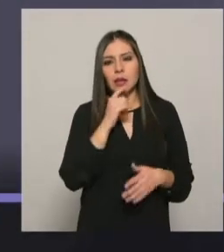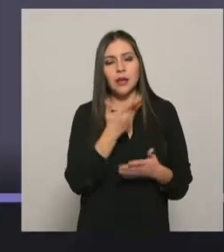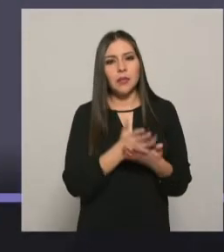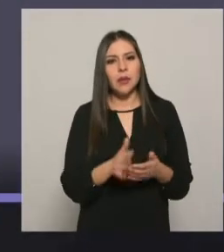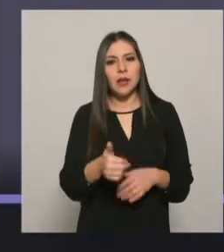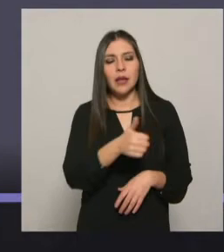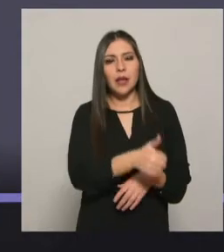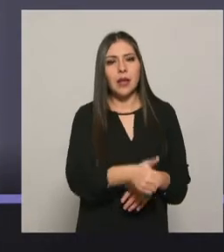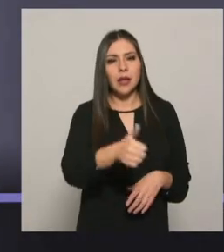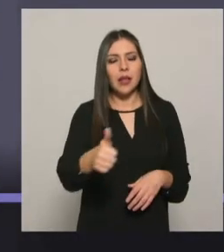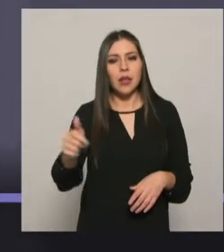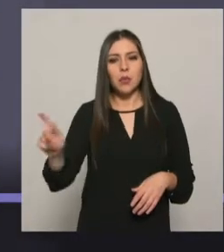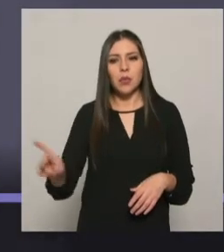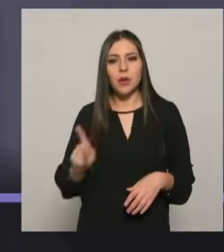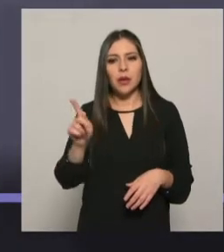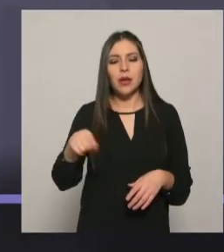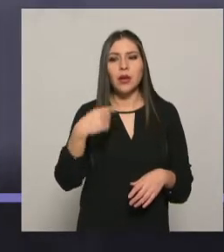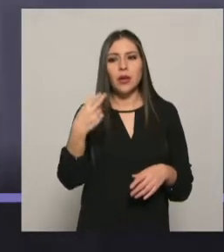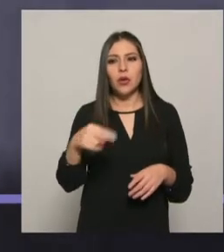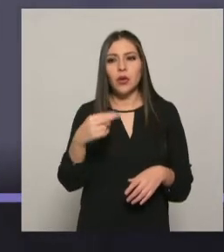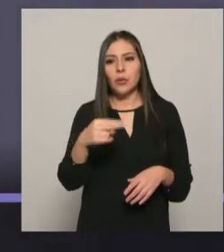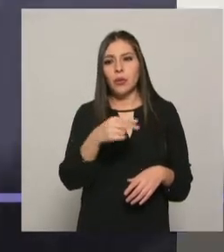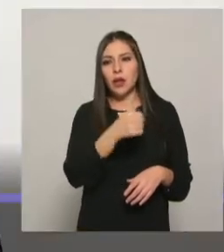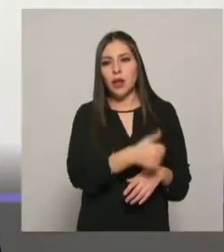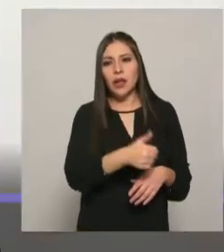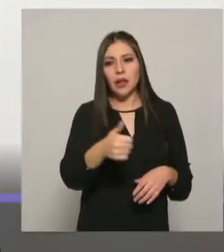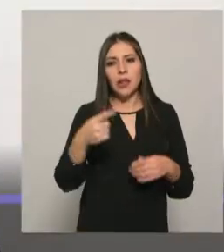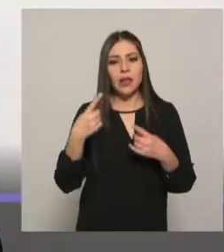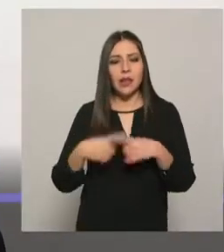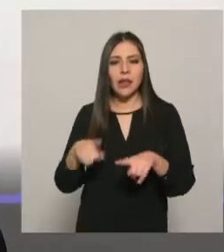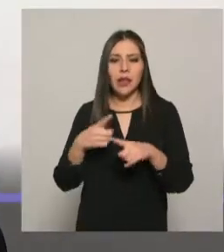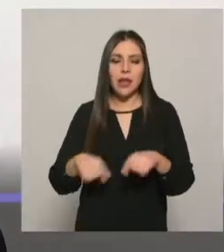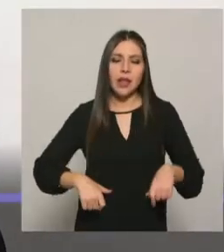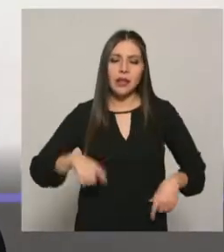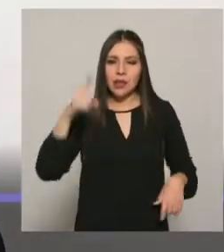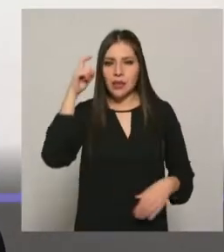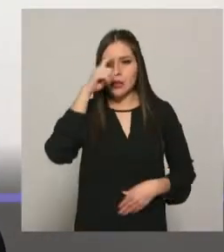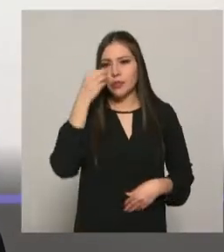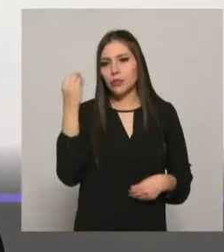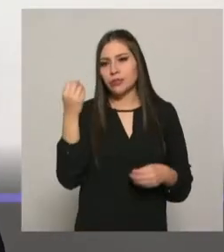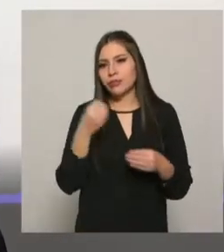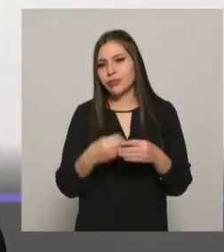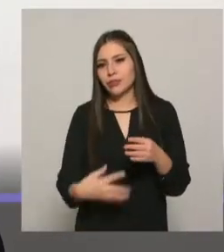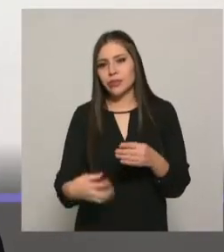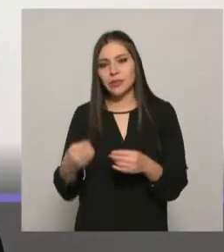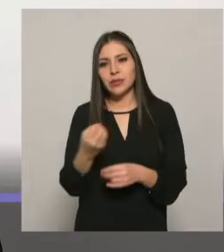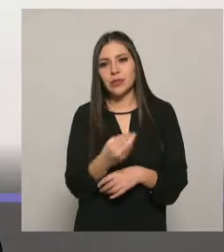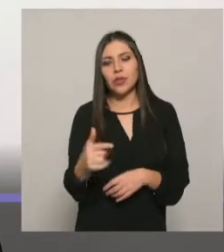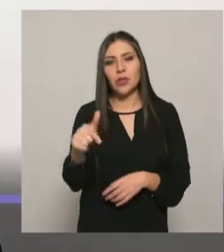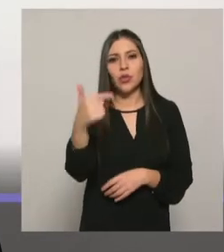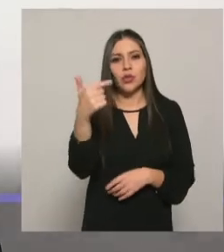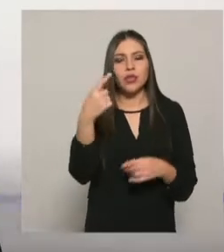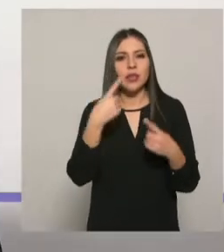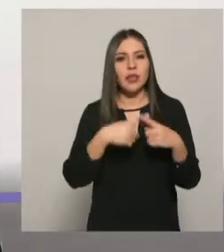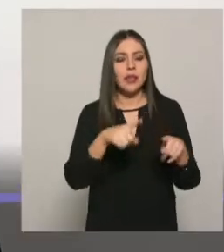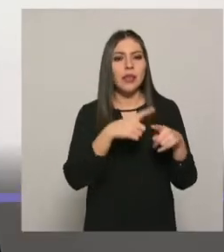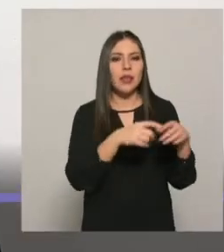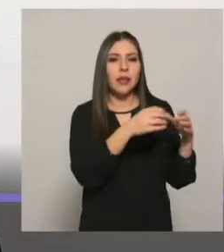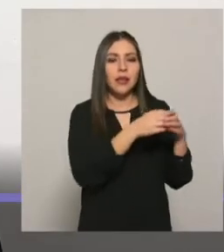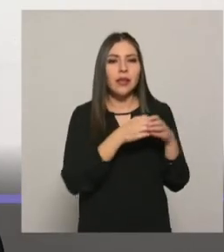los pueblos, que es difícil mencionar cada actividad que se tiene, es muy son 12 poblados de origen